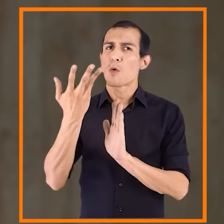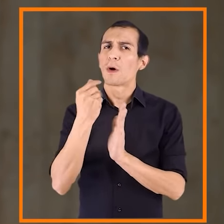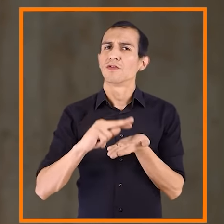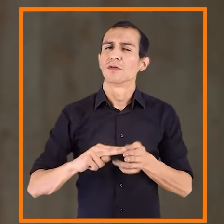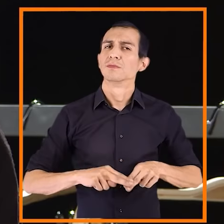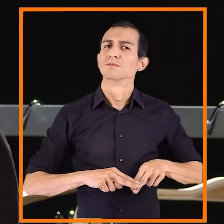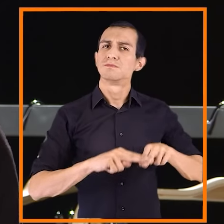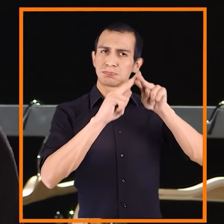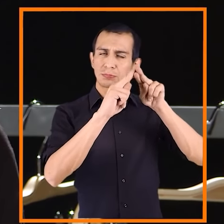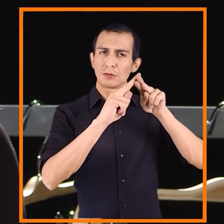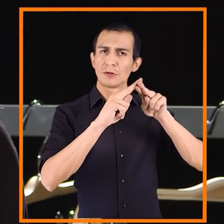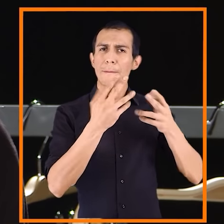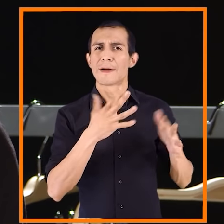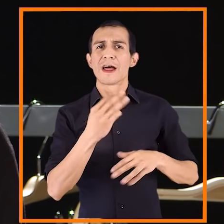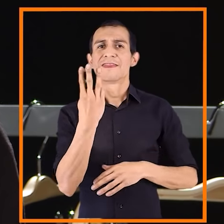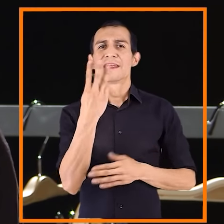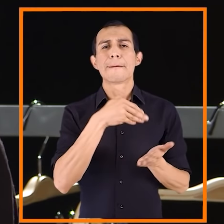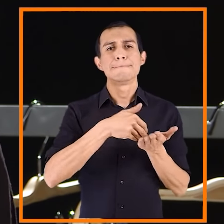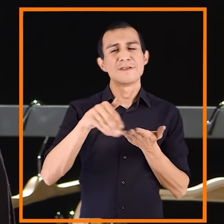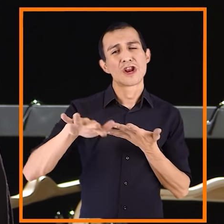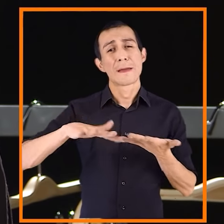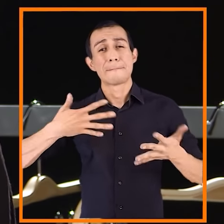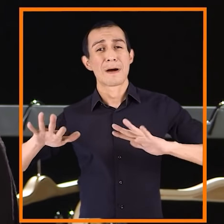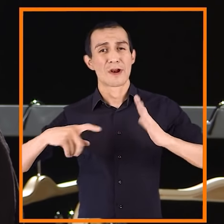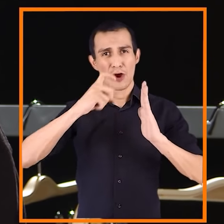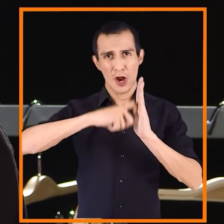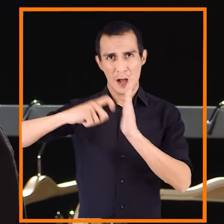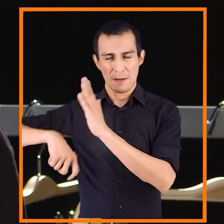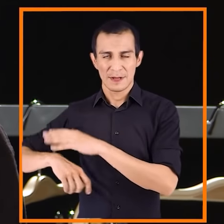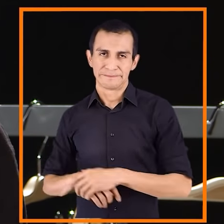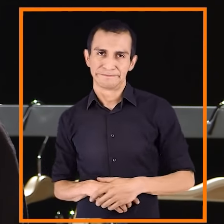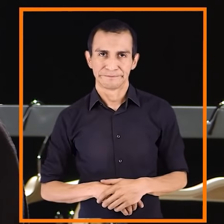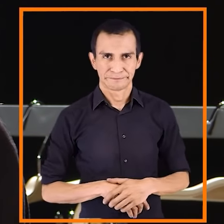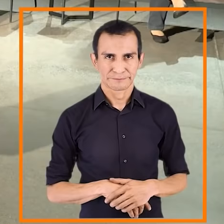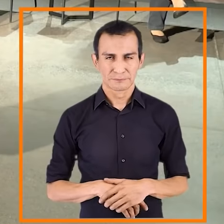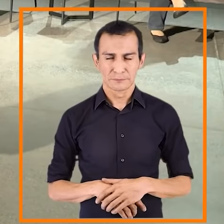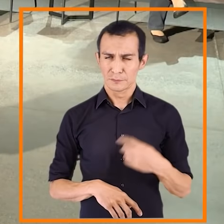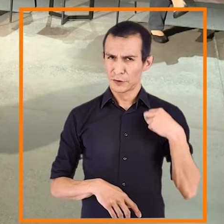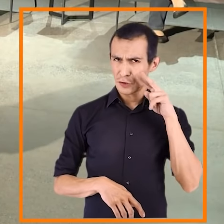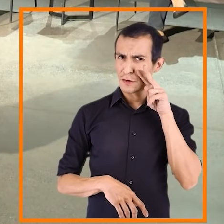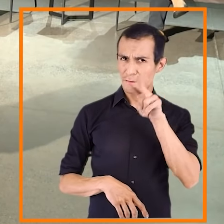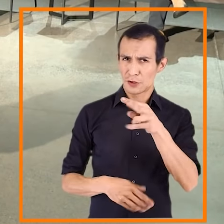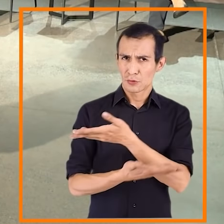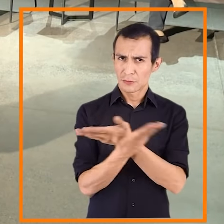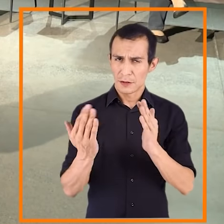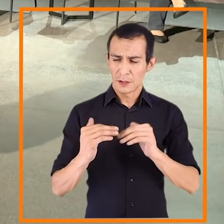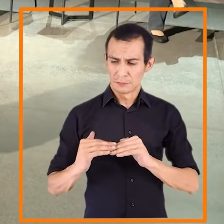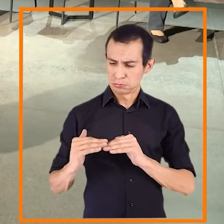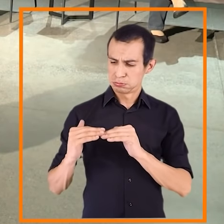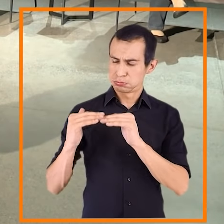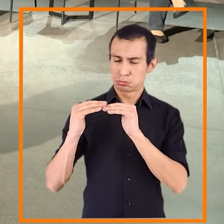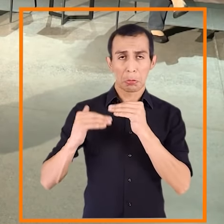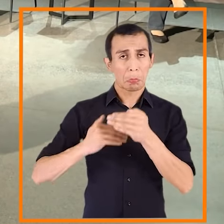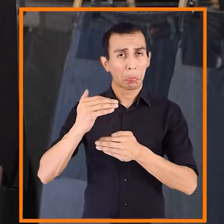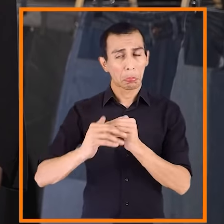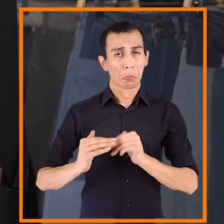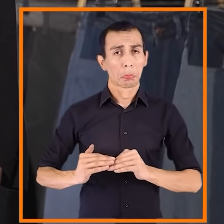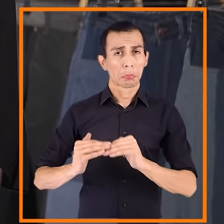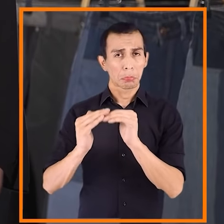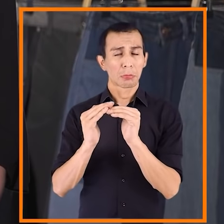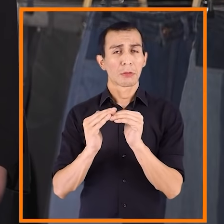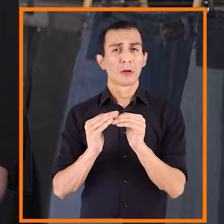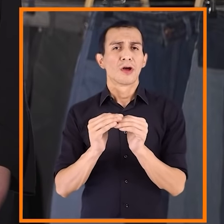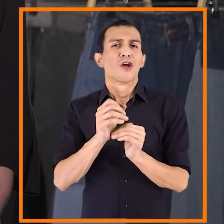por venta? Ingreso por venta como de 3 millones más o menos al mes. Oye, yo veo como que están teniendo un crecimiento orgánico.